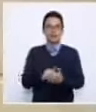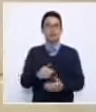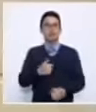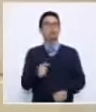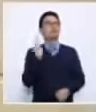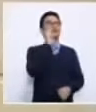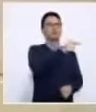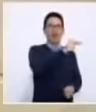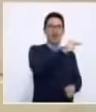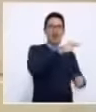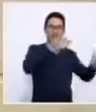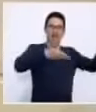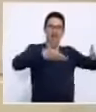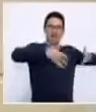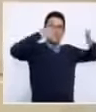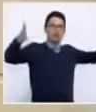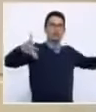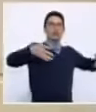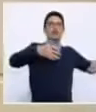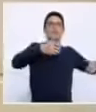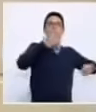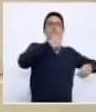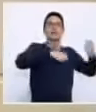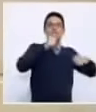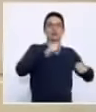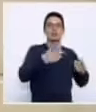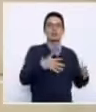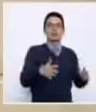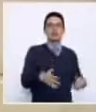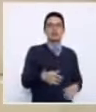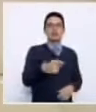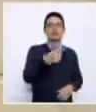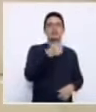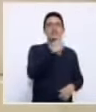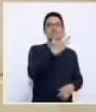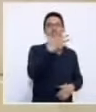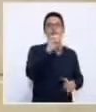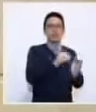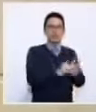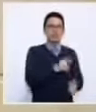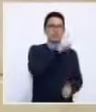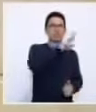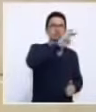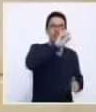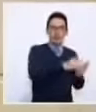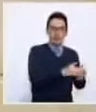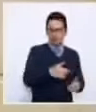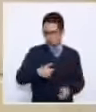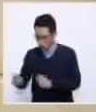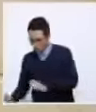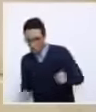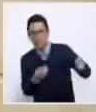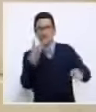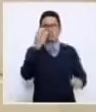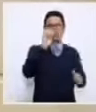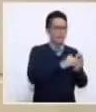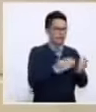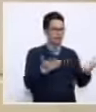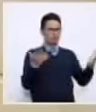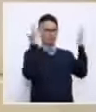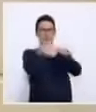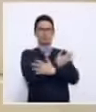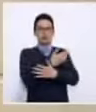de cadena, encontramos que se está vendiendo al ama de casa en un equivalente de 150 mil, 180 mil, y yo vendiendo a 30 mil. Entonces, ¿quién se